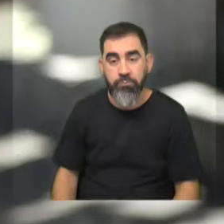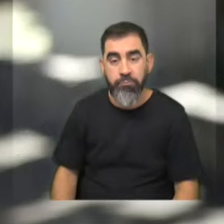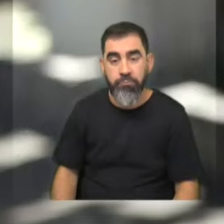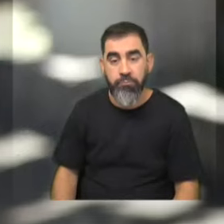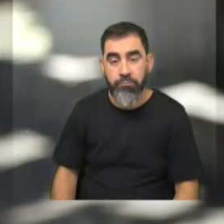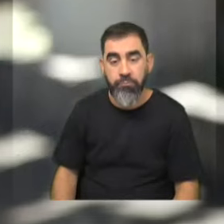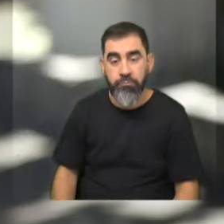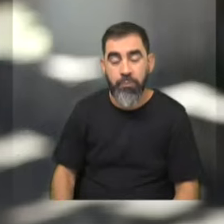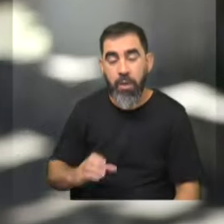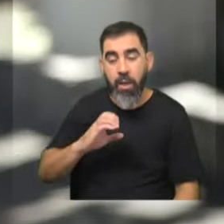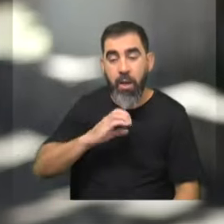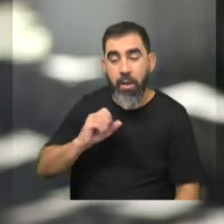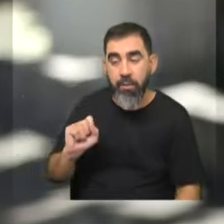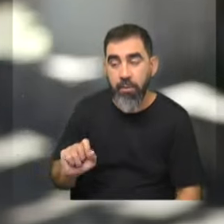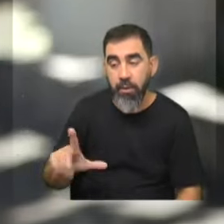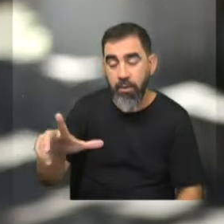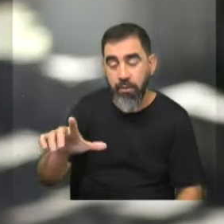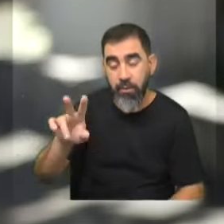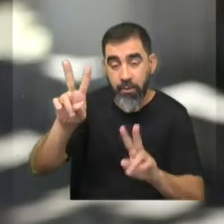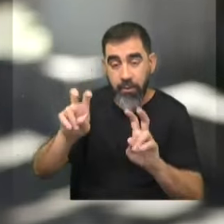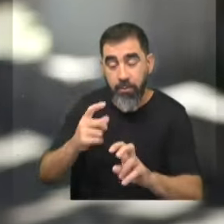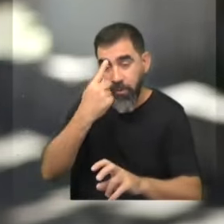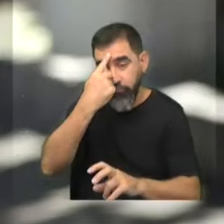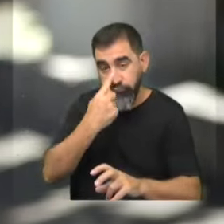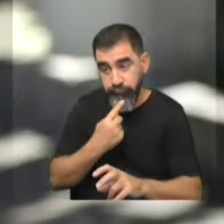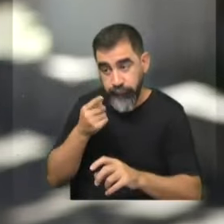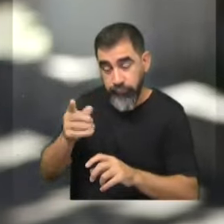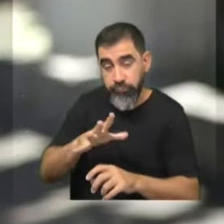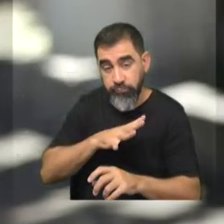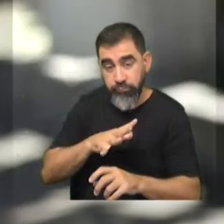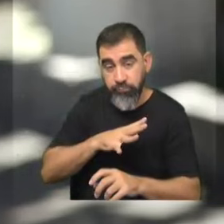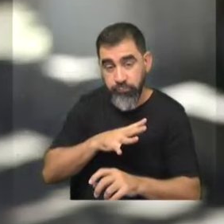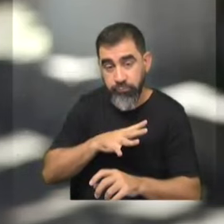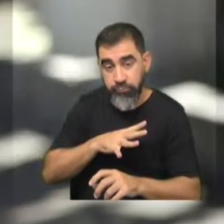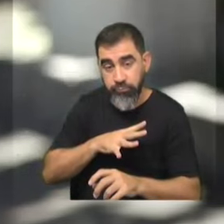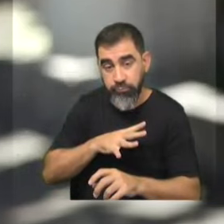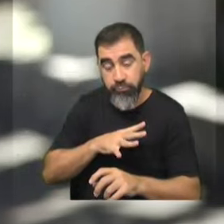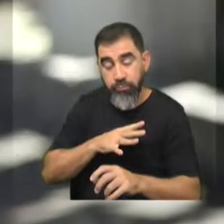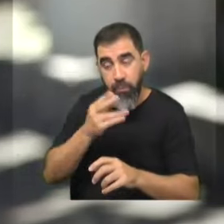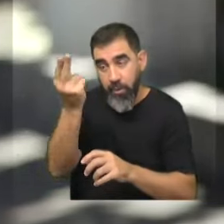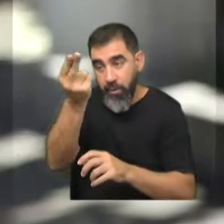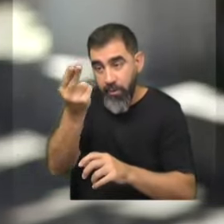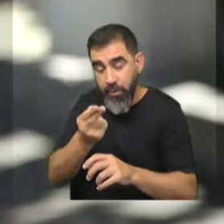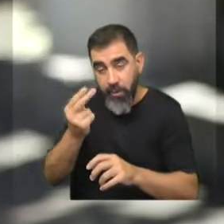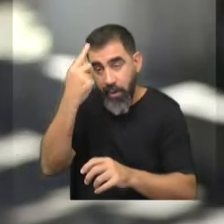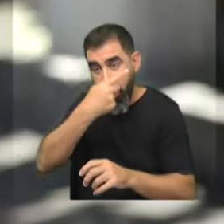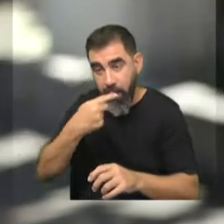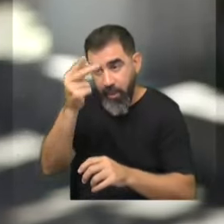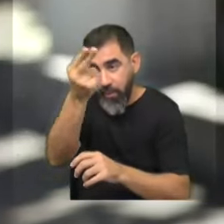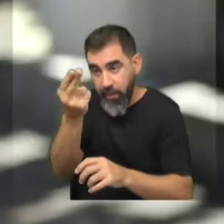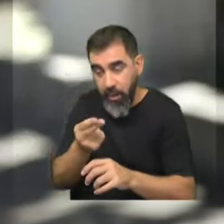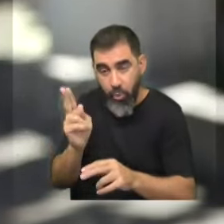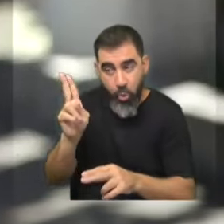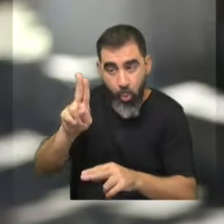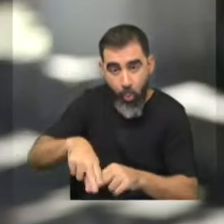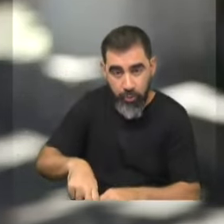Una de las características que tiene la estatuaria del cementerio central es el surgimiento de la retratística, ¿no? Los retratos de los